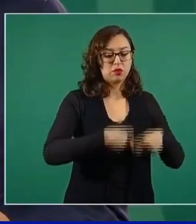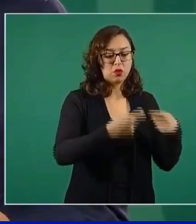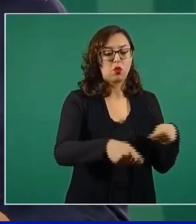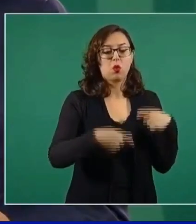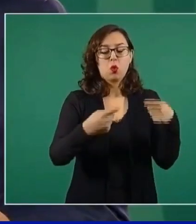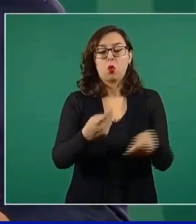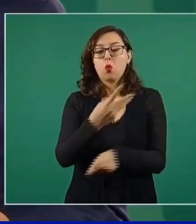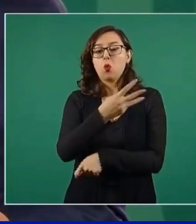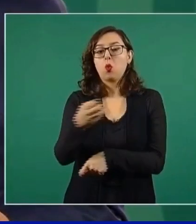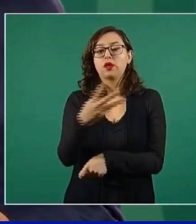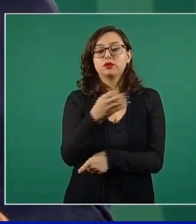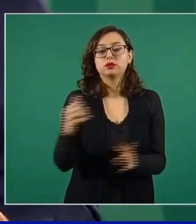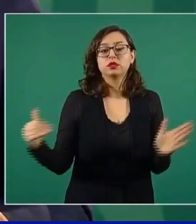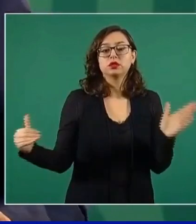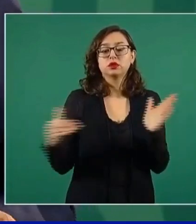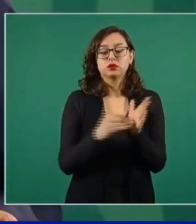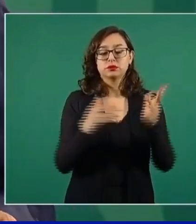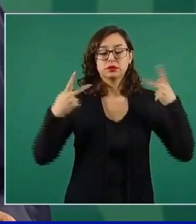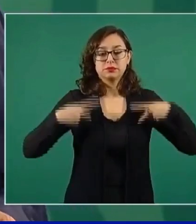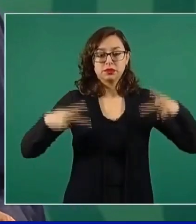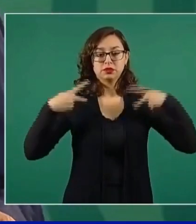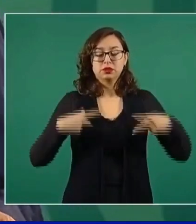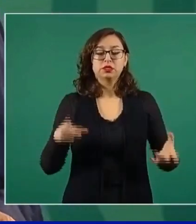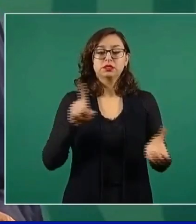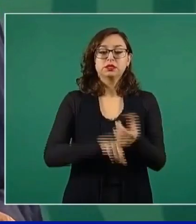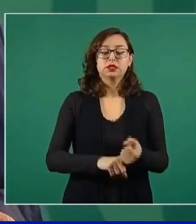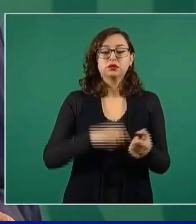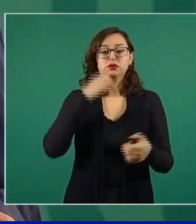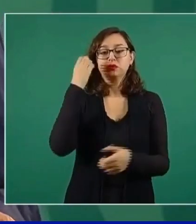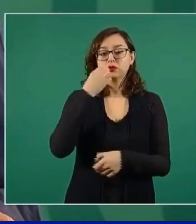trabajadores de la educación,